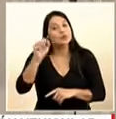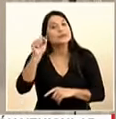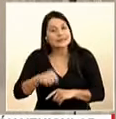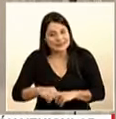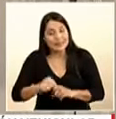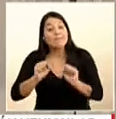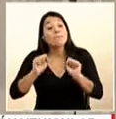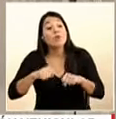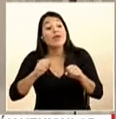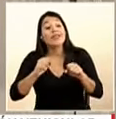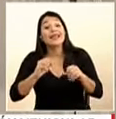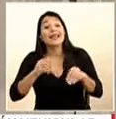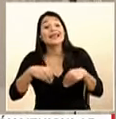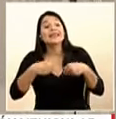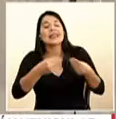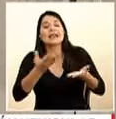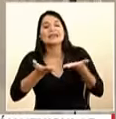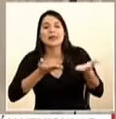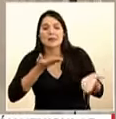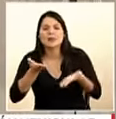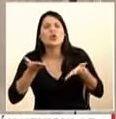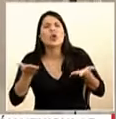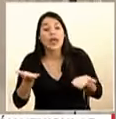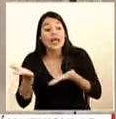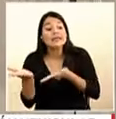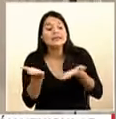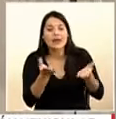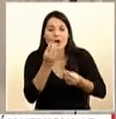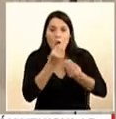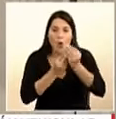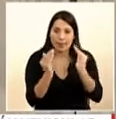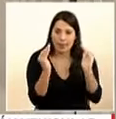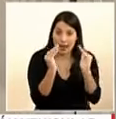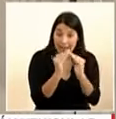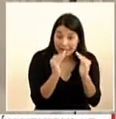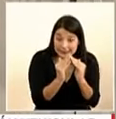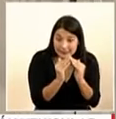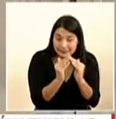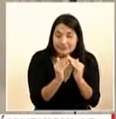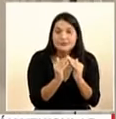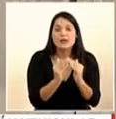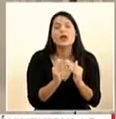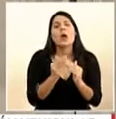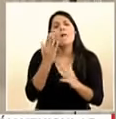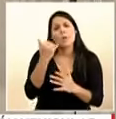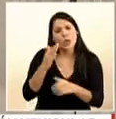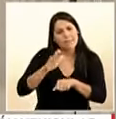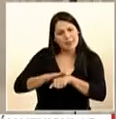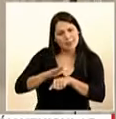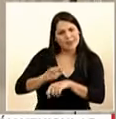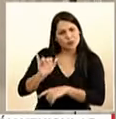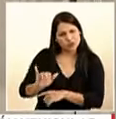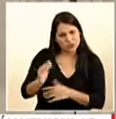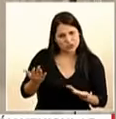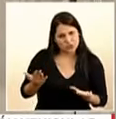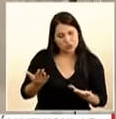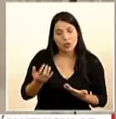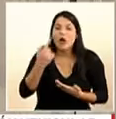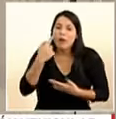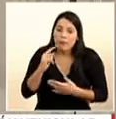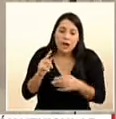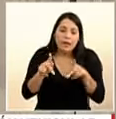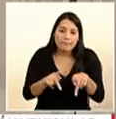un servicio a domicilio es decir pueden ofrecer un servicio express y eso lo dejamos por dos razones una para aquellas personas que